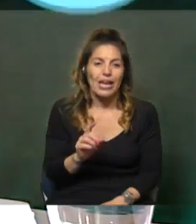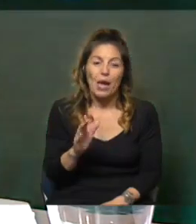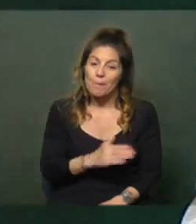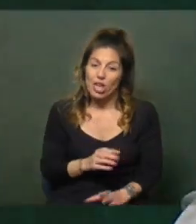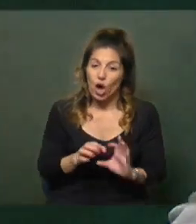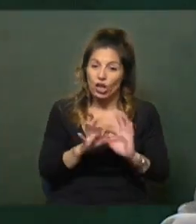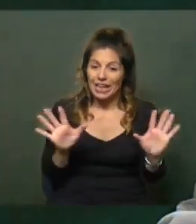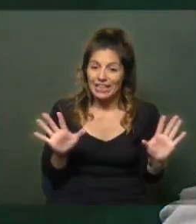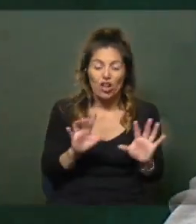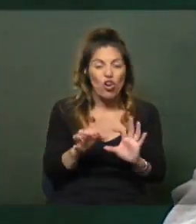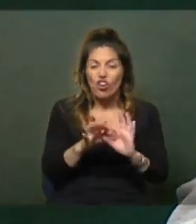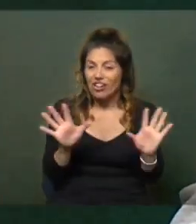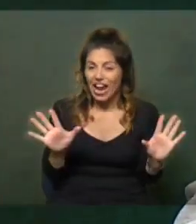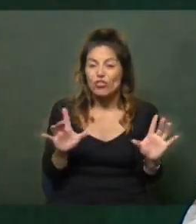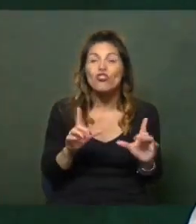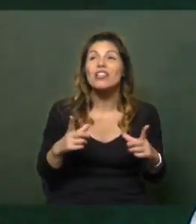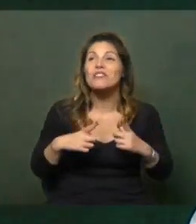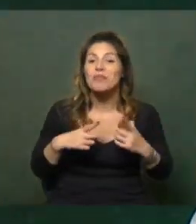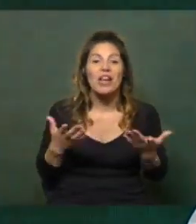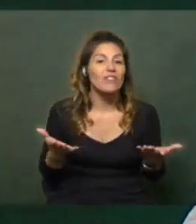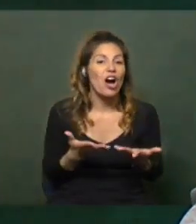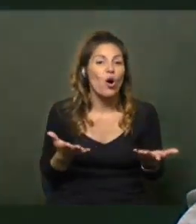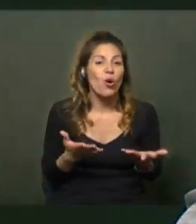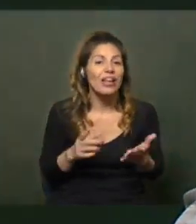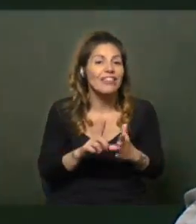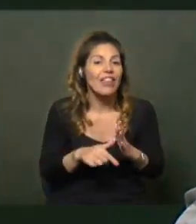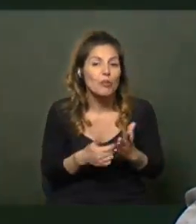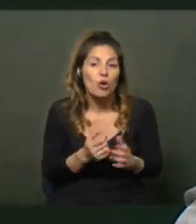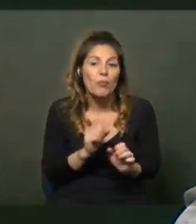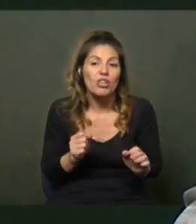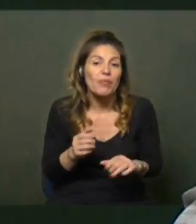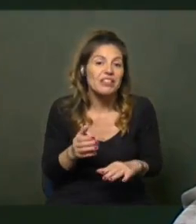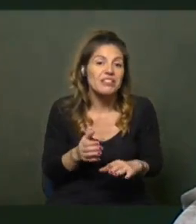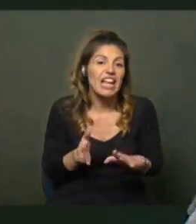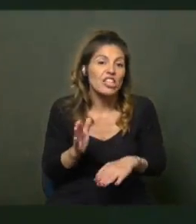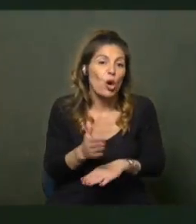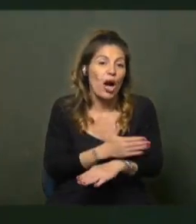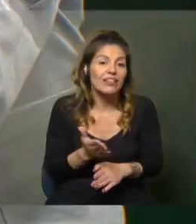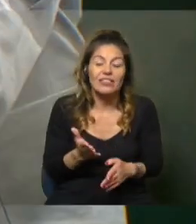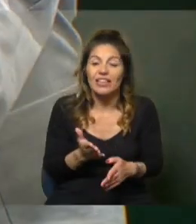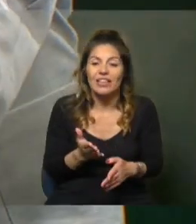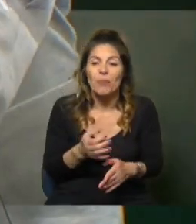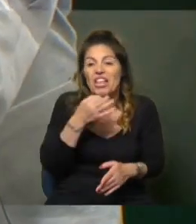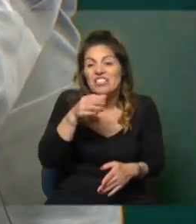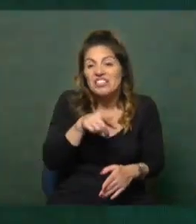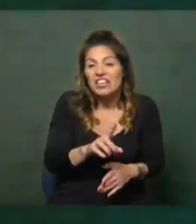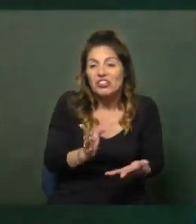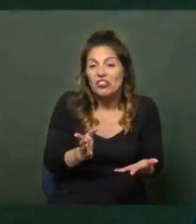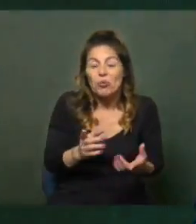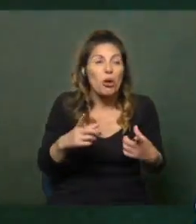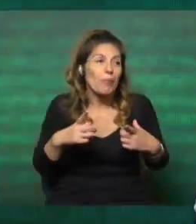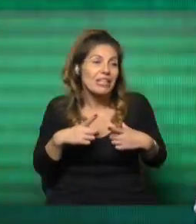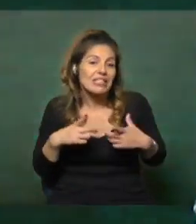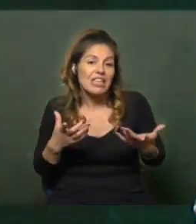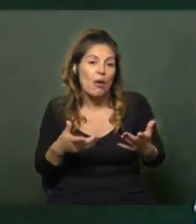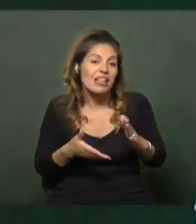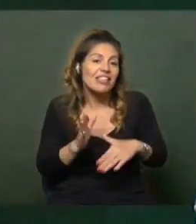no sé si claro no fue claro No sé si esperaba algo en este momento en esta demora porque podía haber salido antes no no hizo Referencia para decir al no Uno pensaba bueno